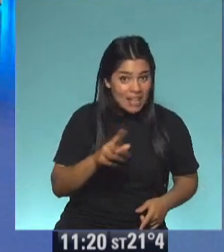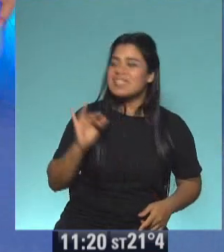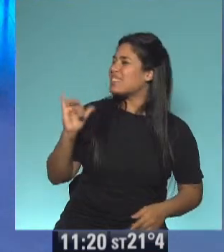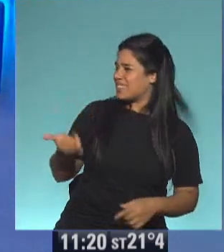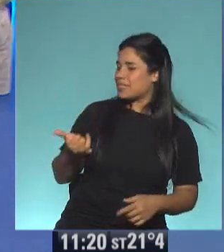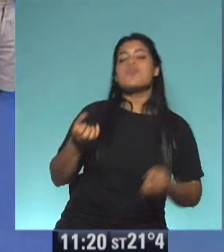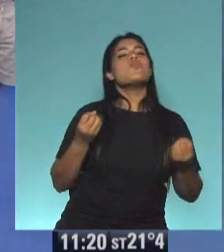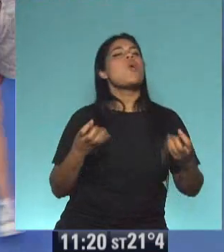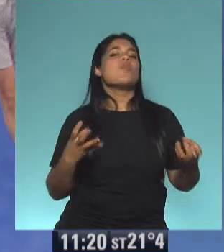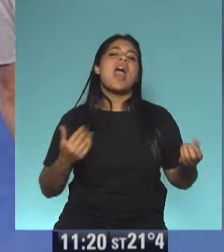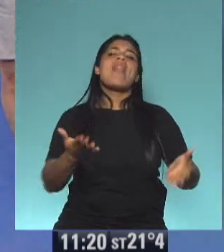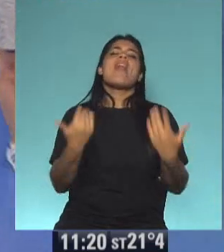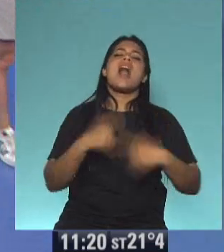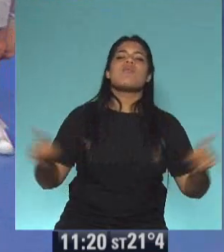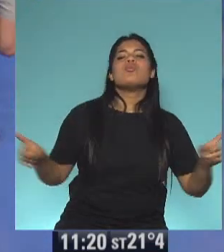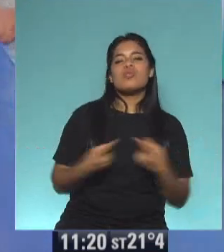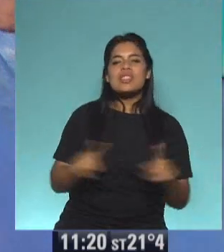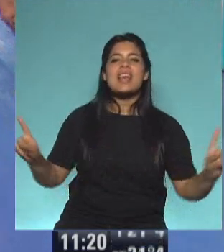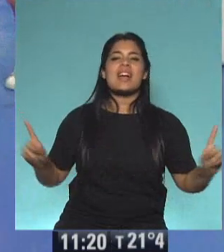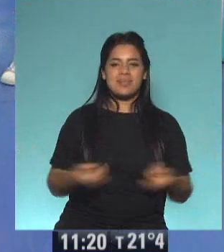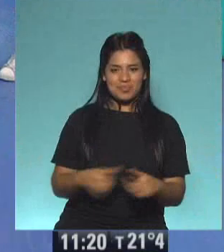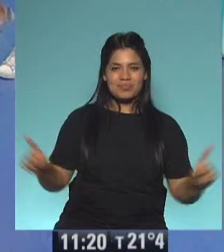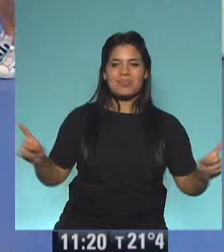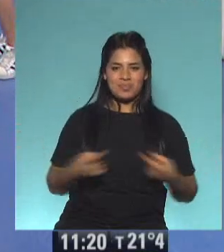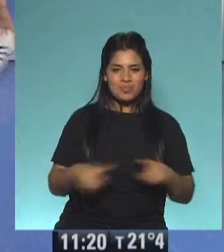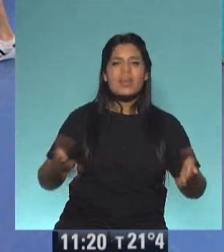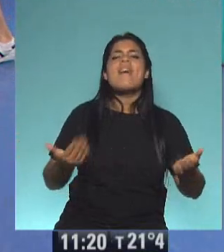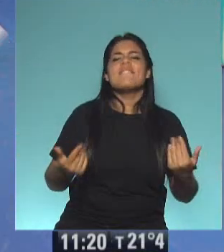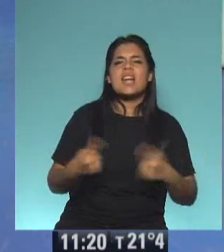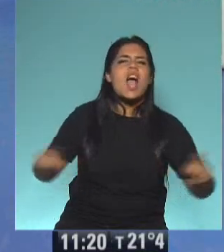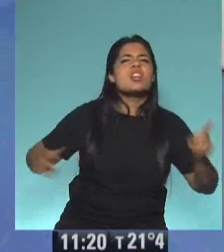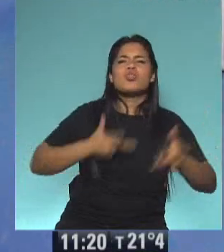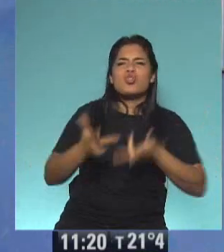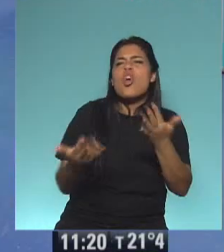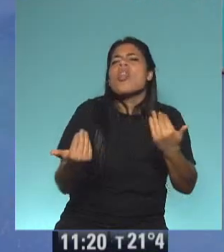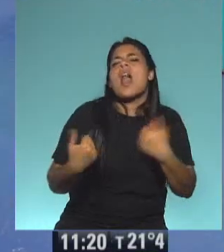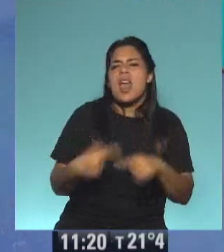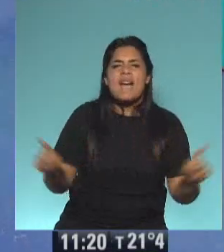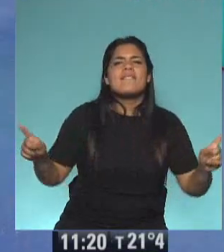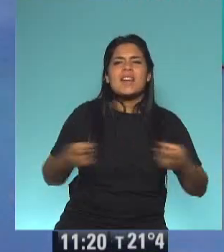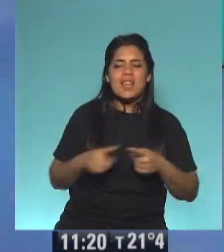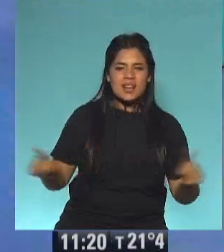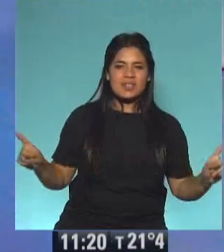Sí. ¿Sí? ¡Buenísimo! Entonces que suene en a el ver, estudio. ¿Cómo dice este tema para empezar el día de hoy?